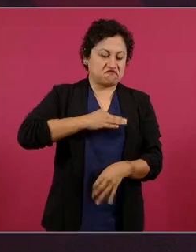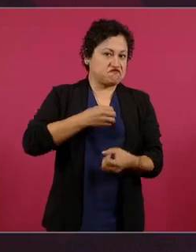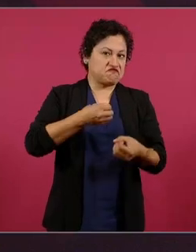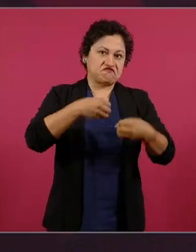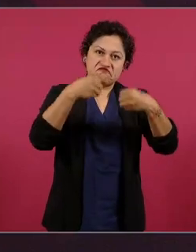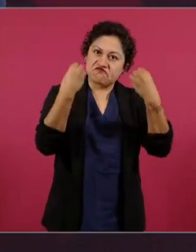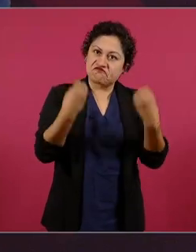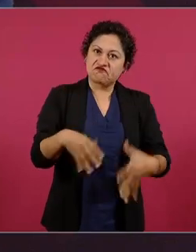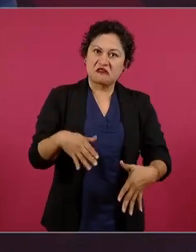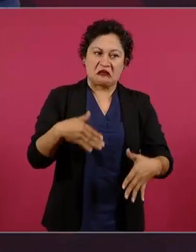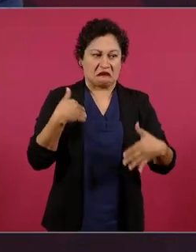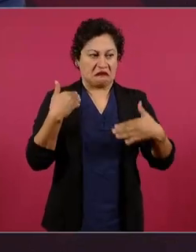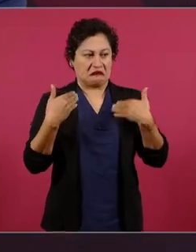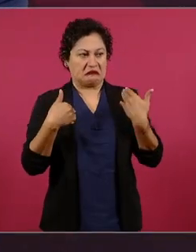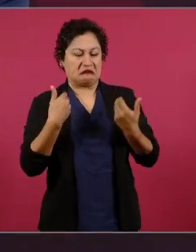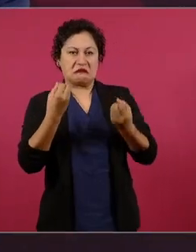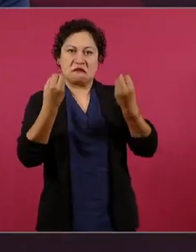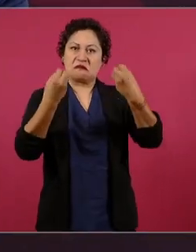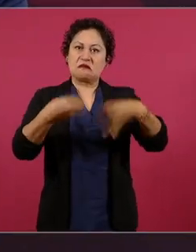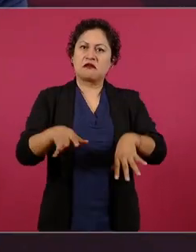se endurece el corazón.